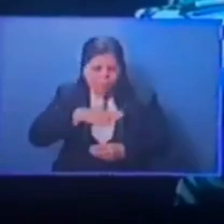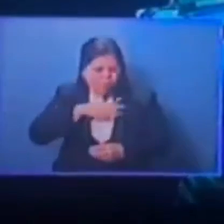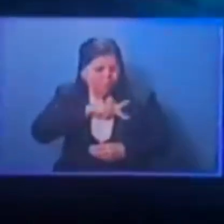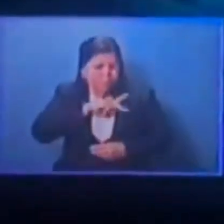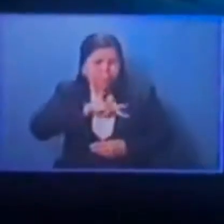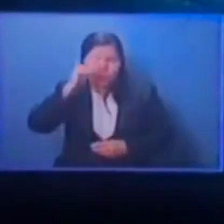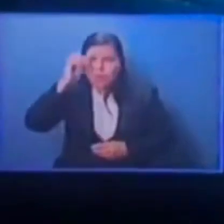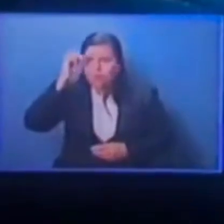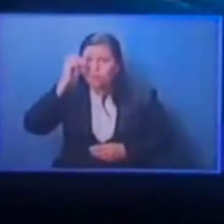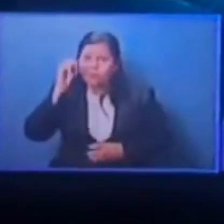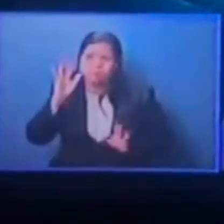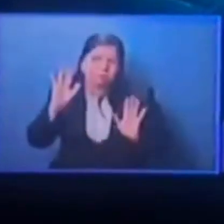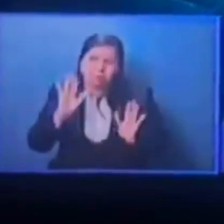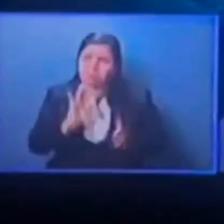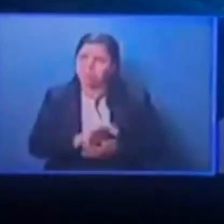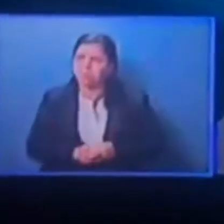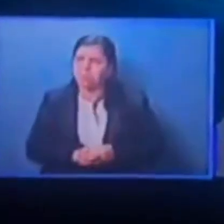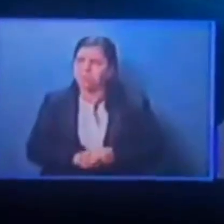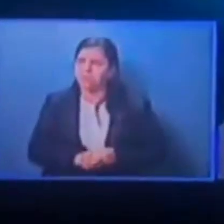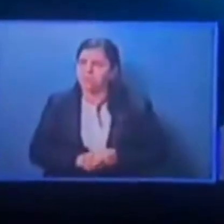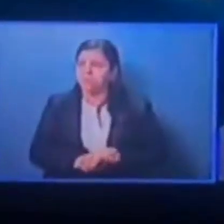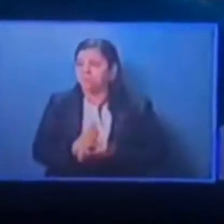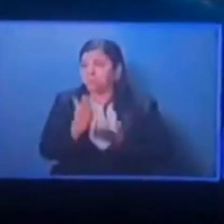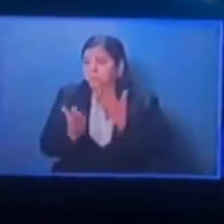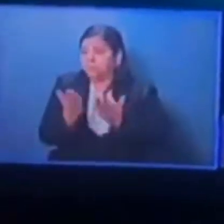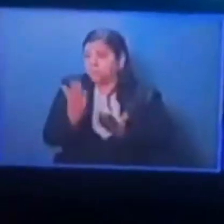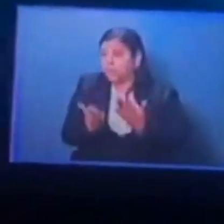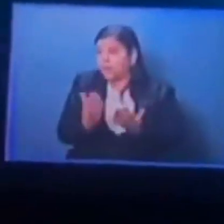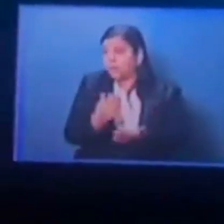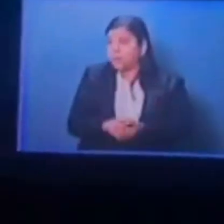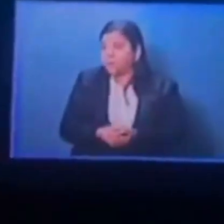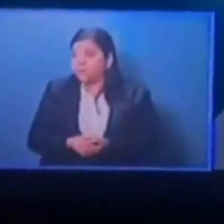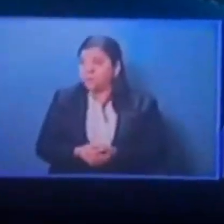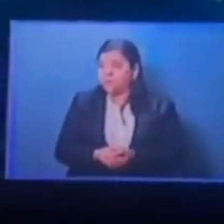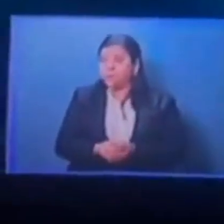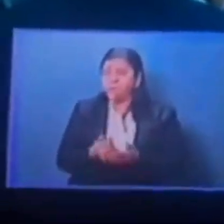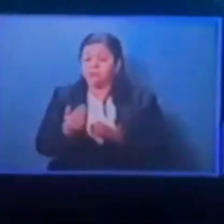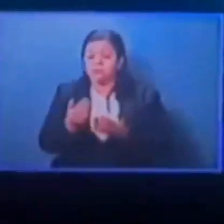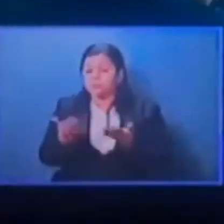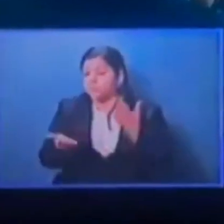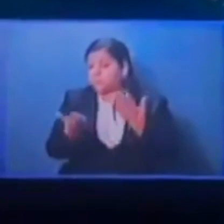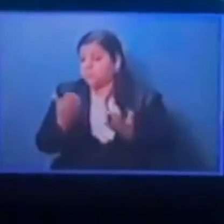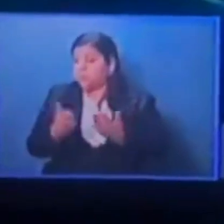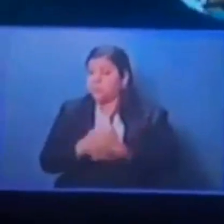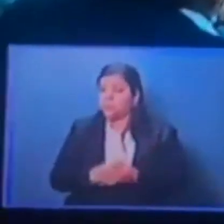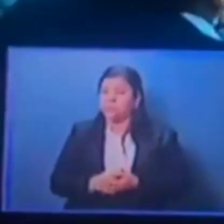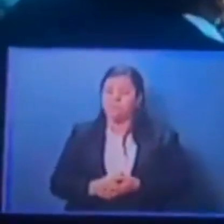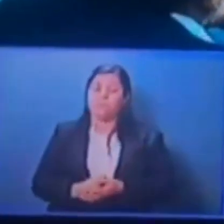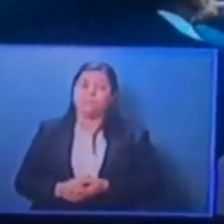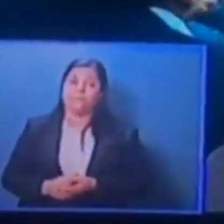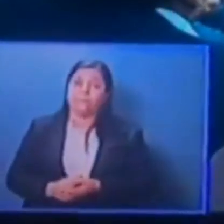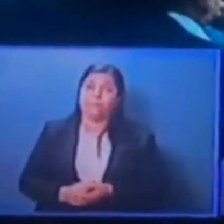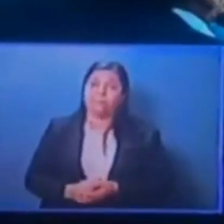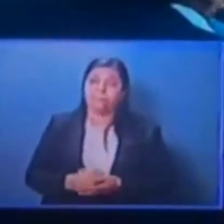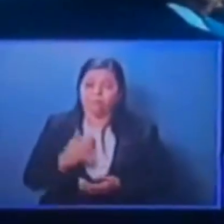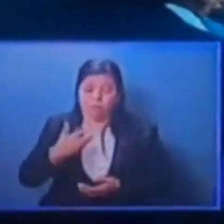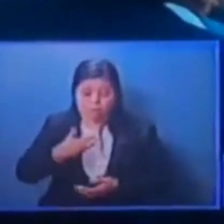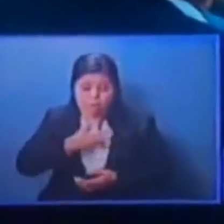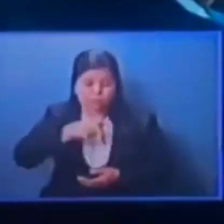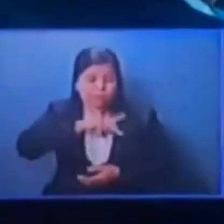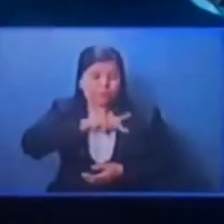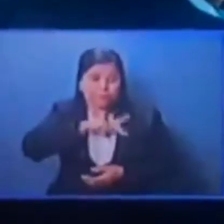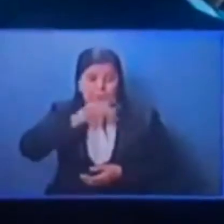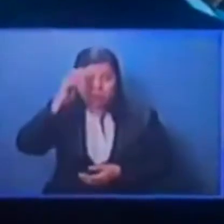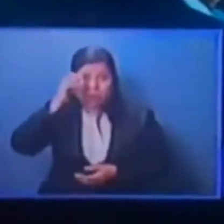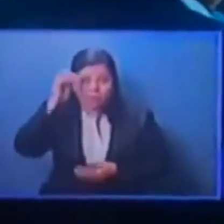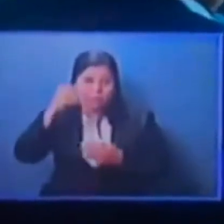es su criterio, ¿ok? Quizás lo que sucede, diputado, es que tal vez el criterio que uno tiene